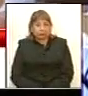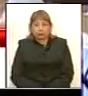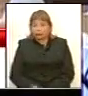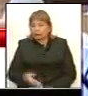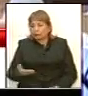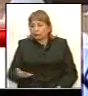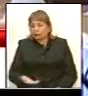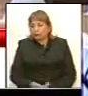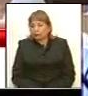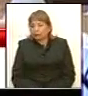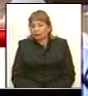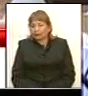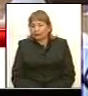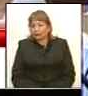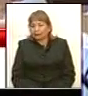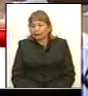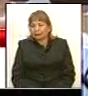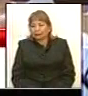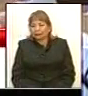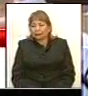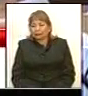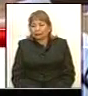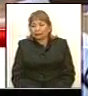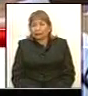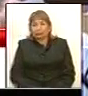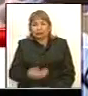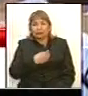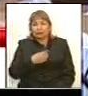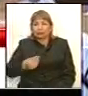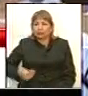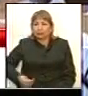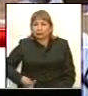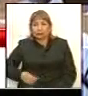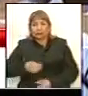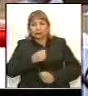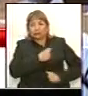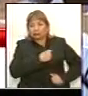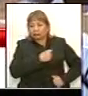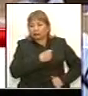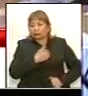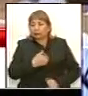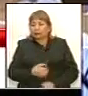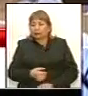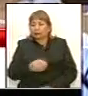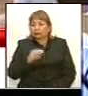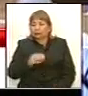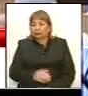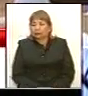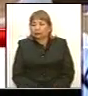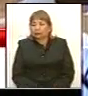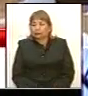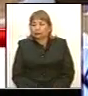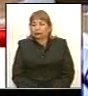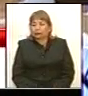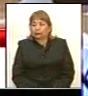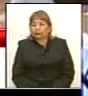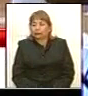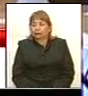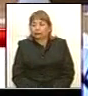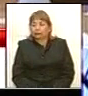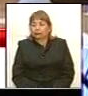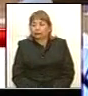se llama? Mal recordado ministro de Defensa, antes, después de Cateriano, ¿cómo se llamaba? ¿Quién se